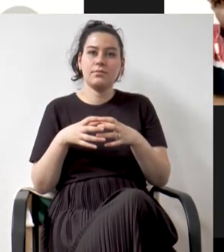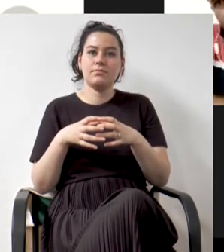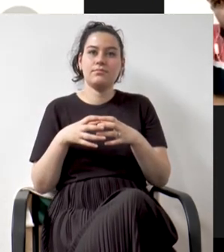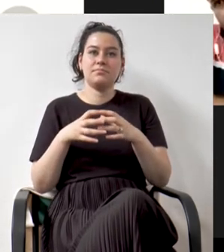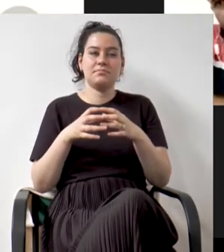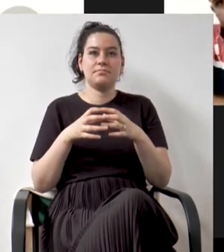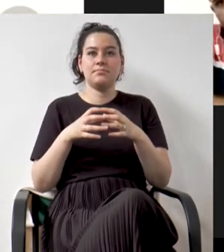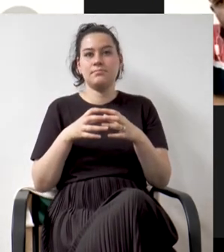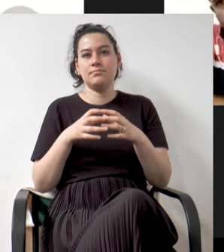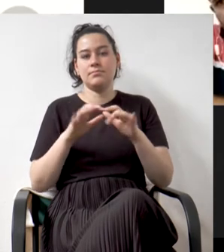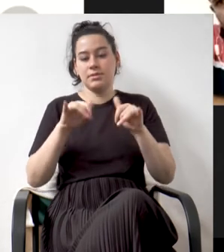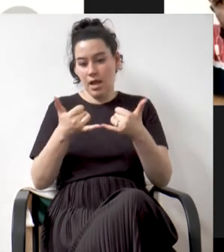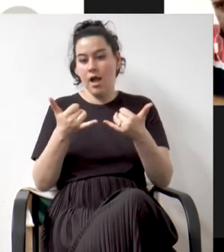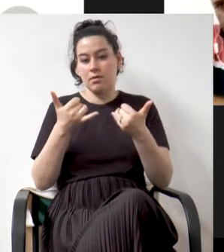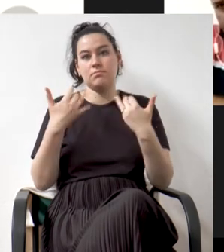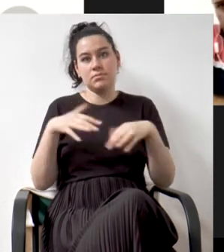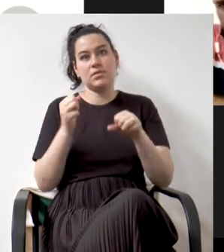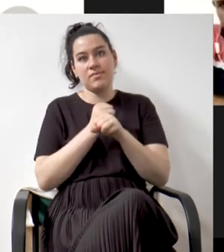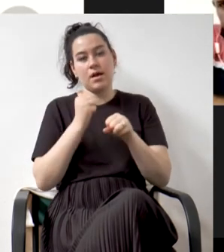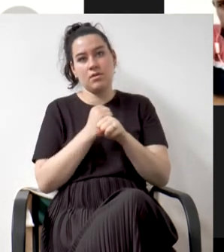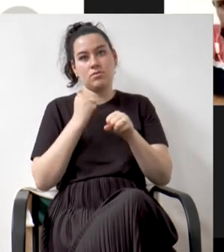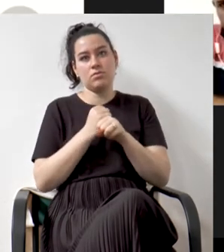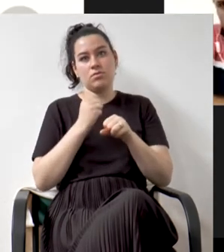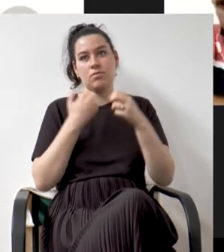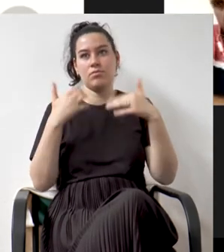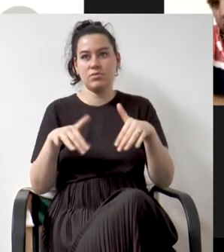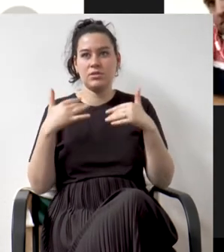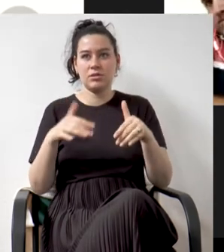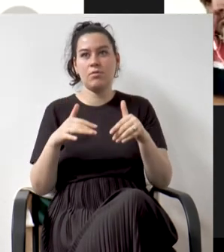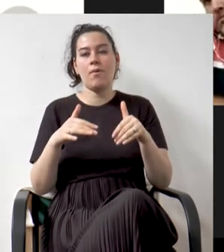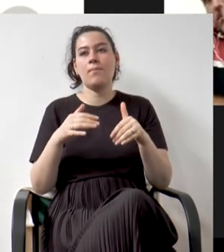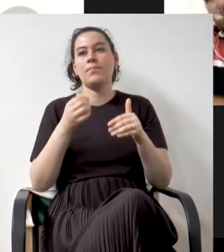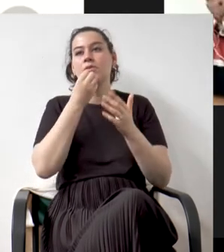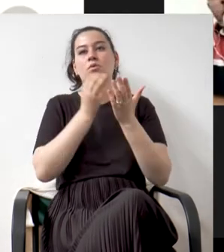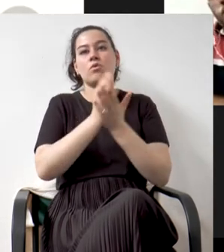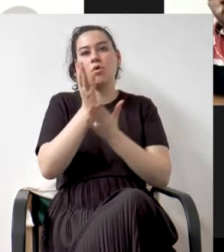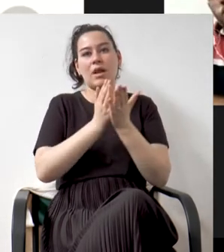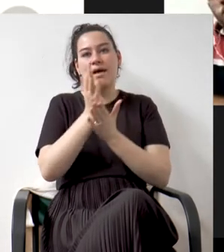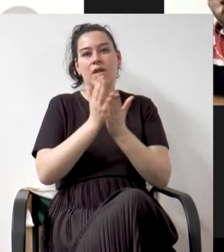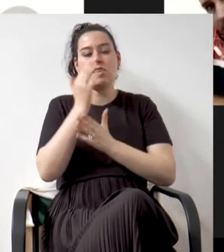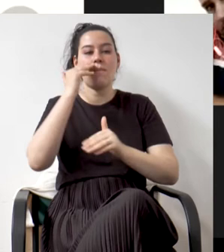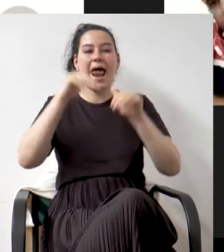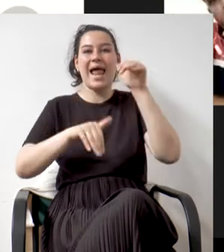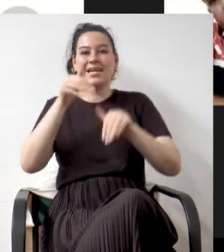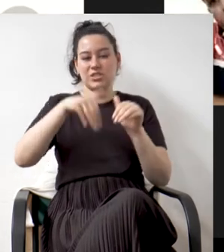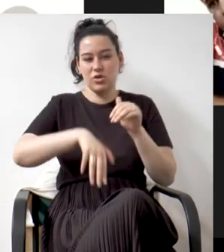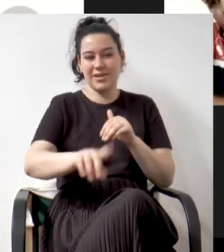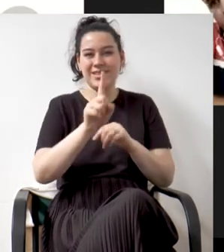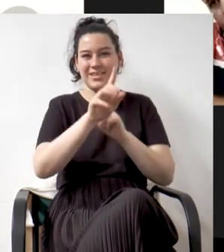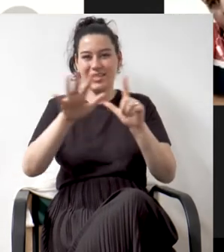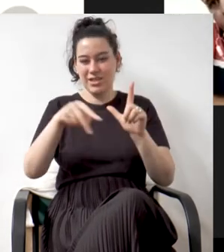está costando muchísimo, es lograr conformar listas para las elecciones del 17 de noviembre.